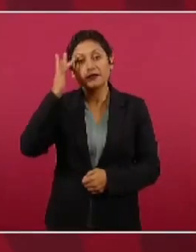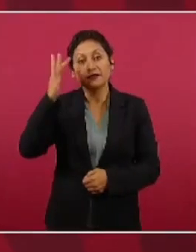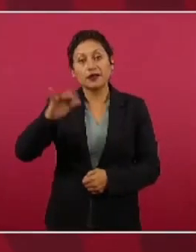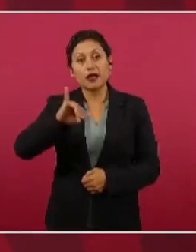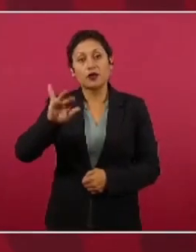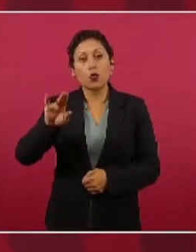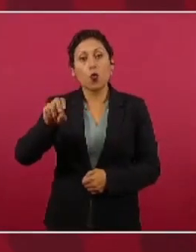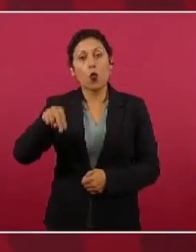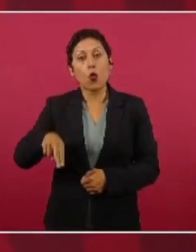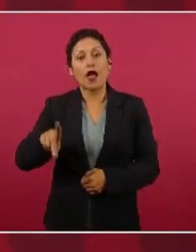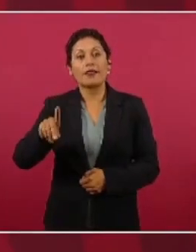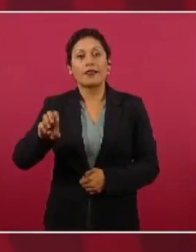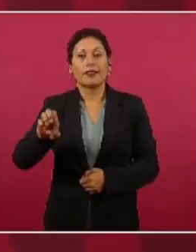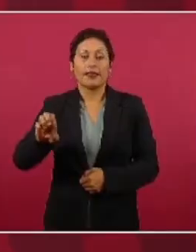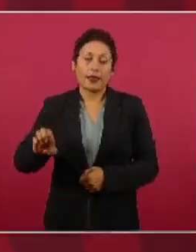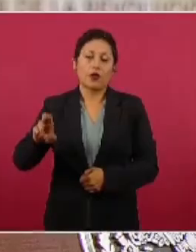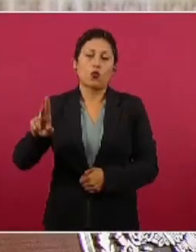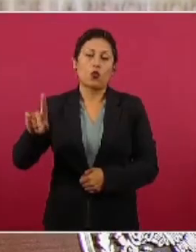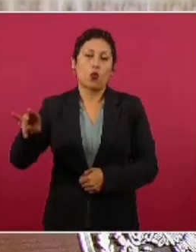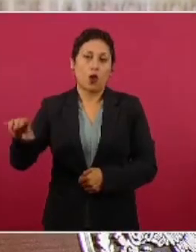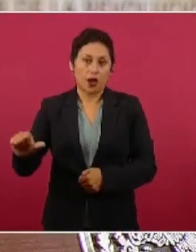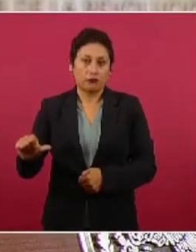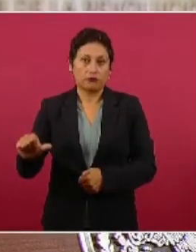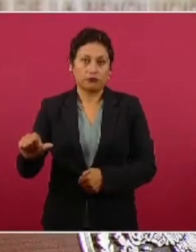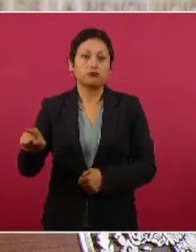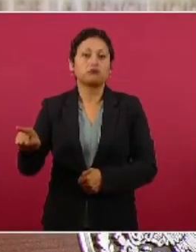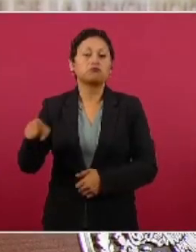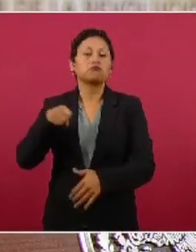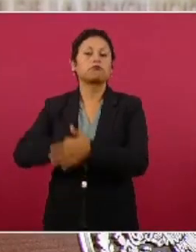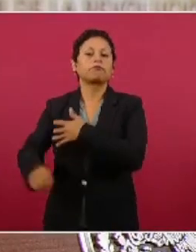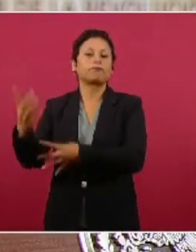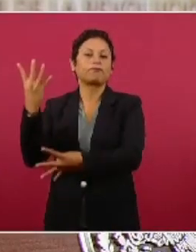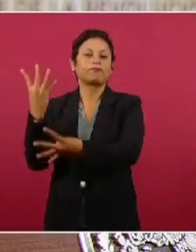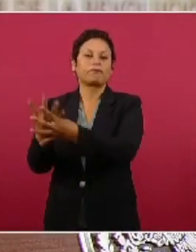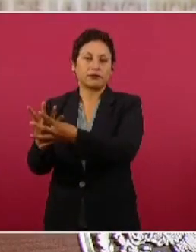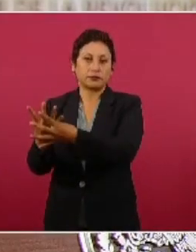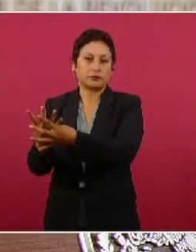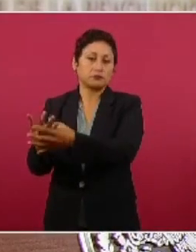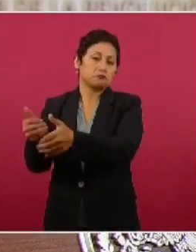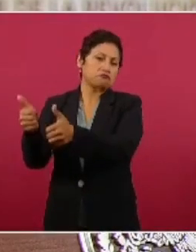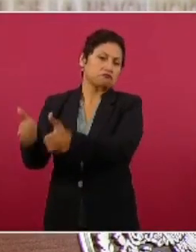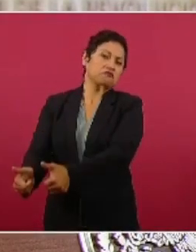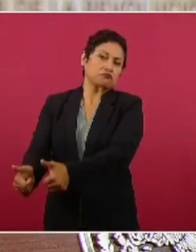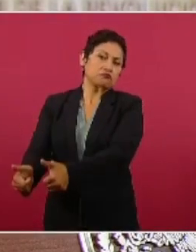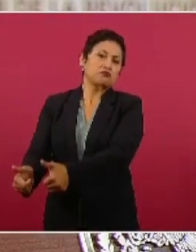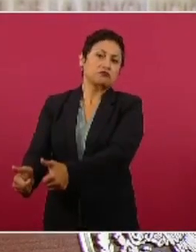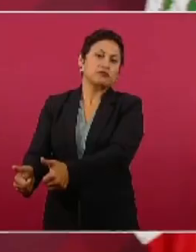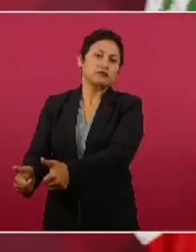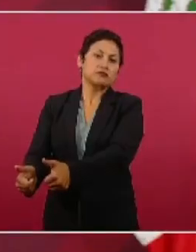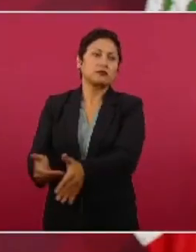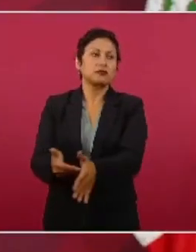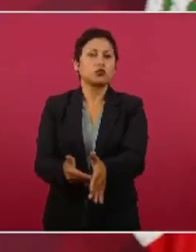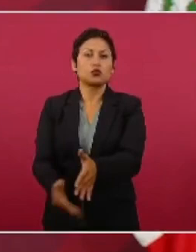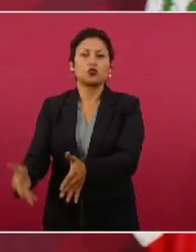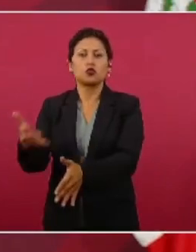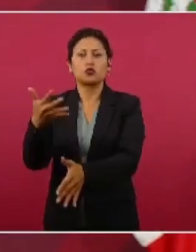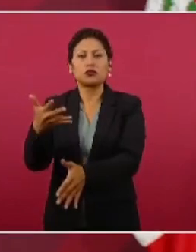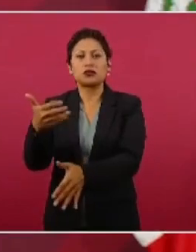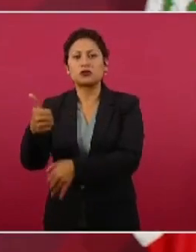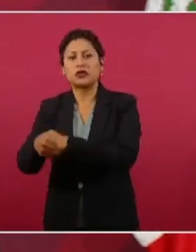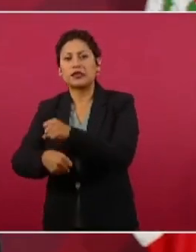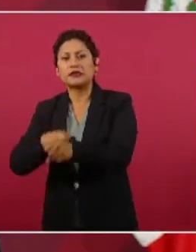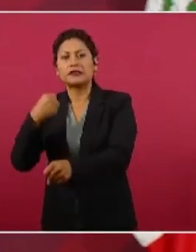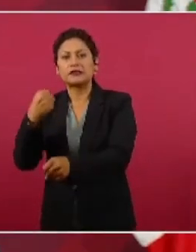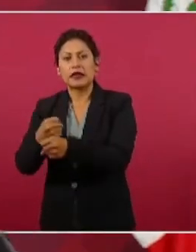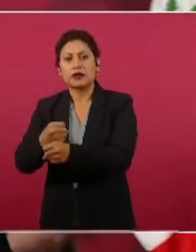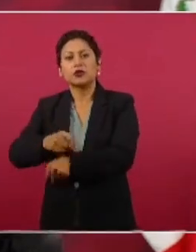y se estuvieron presos hasta que triunfó el movimiento maderista, 5 años en San Juan de Ulúa, 6.